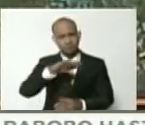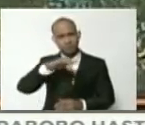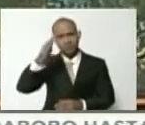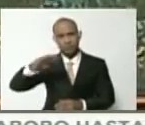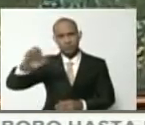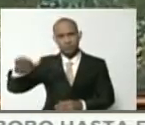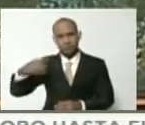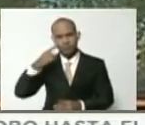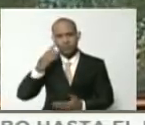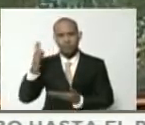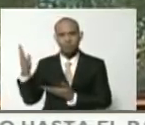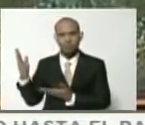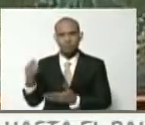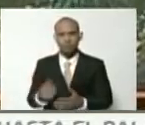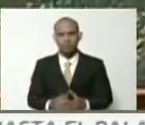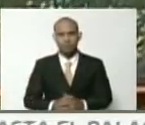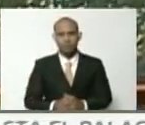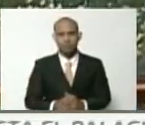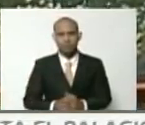llama el Ávila.